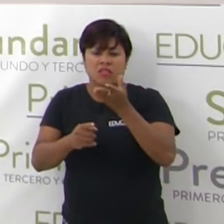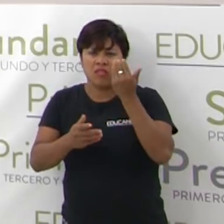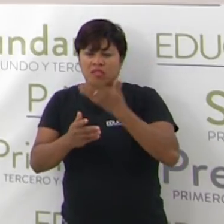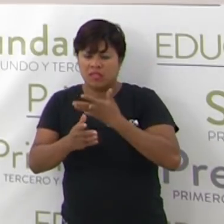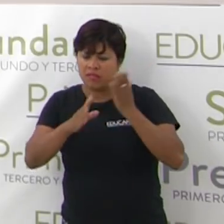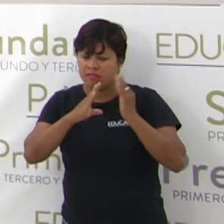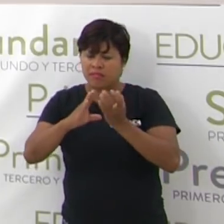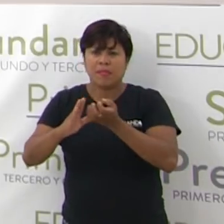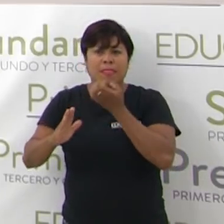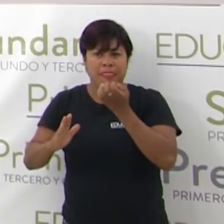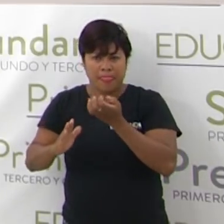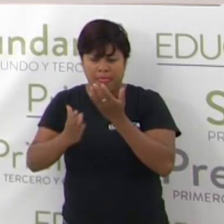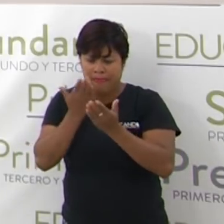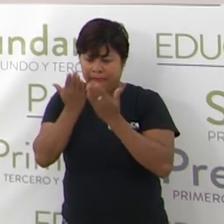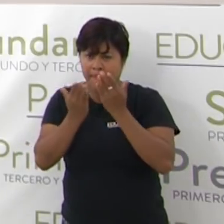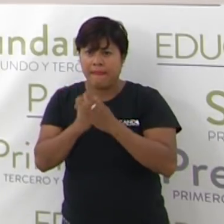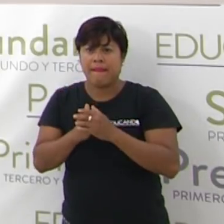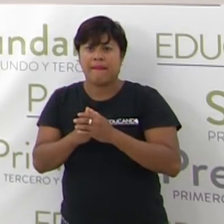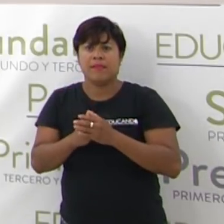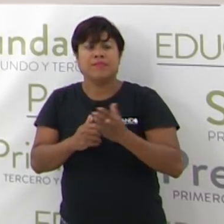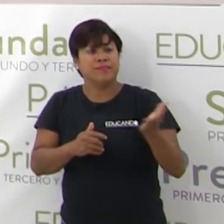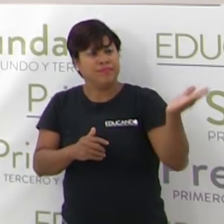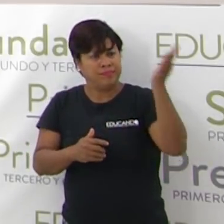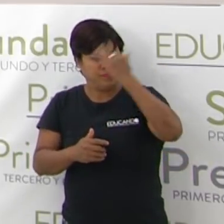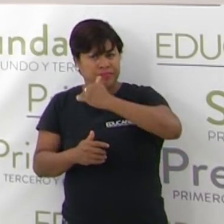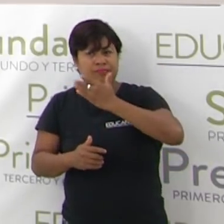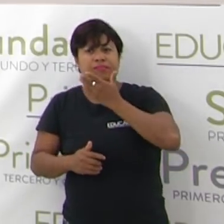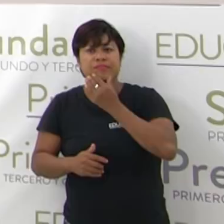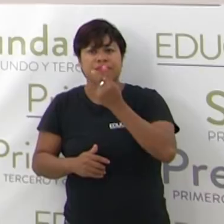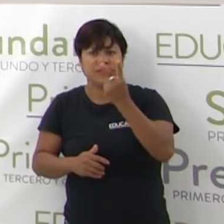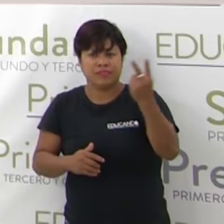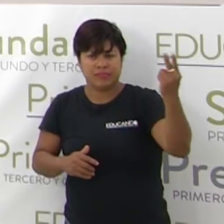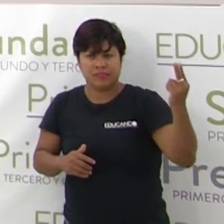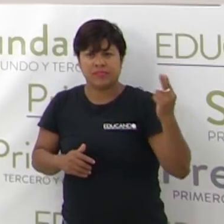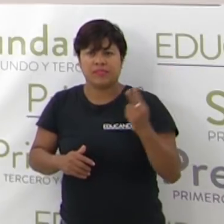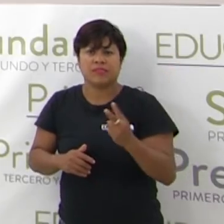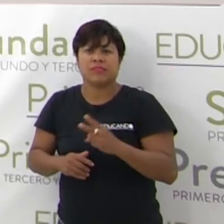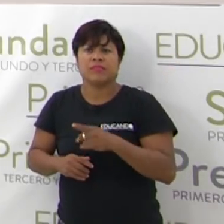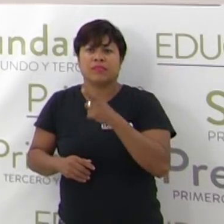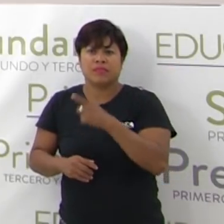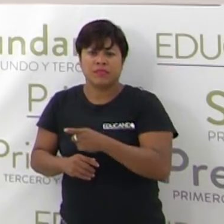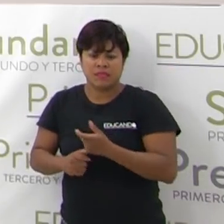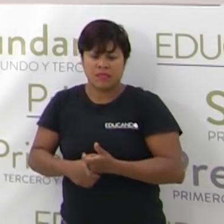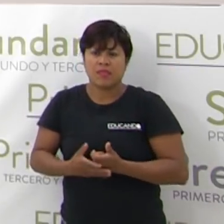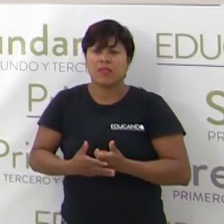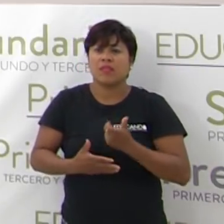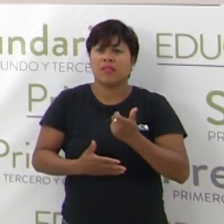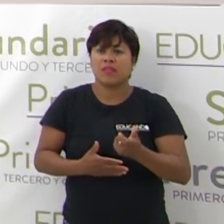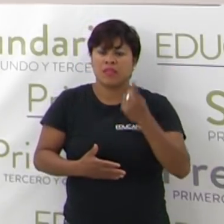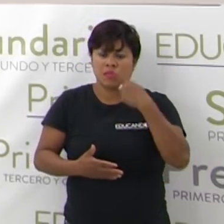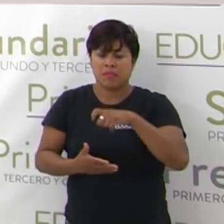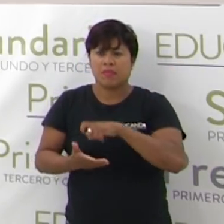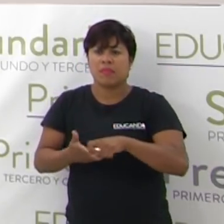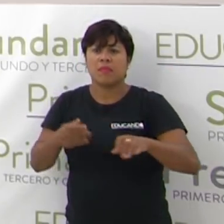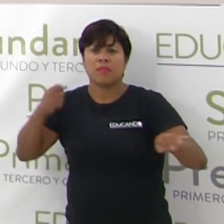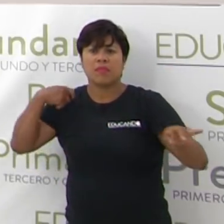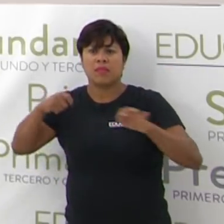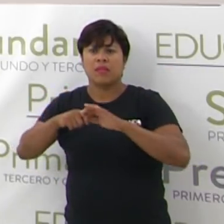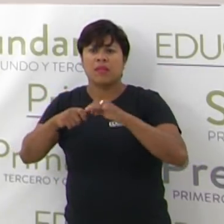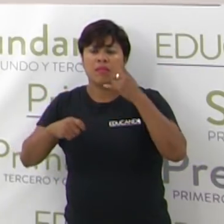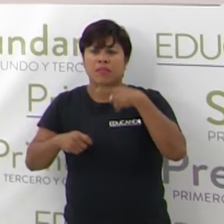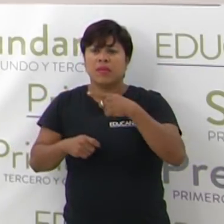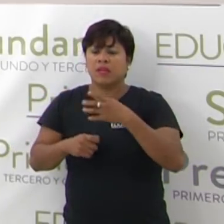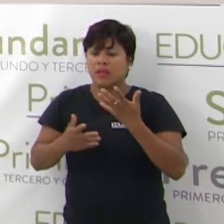reino. Y mandó a traer a los forasteros, les dio el dinero para comprar la tela y para